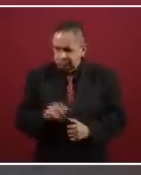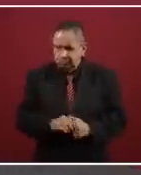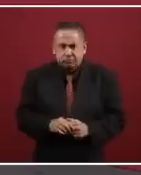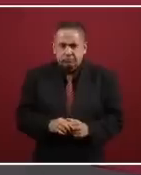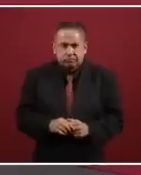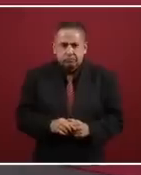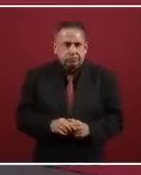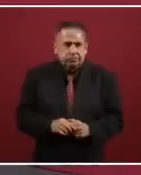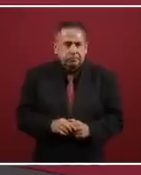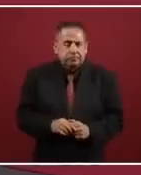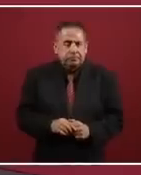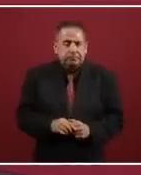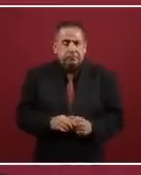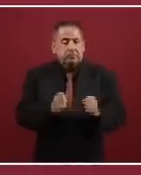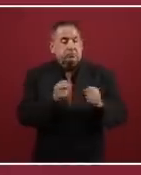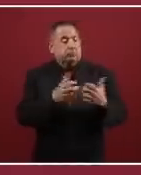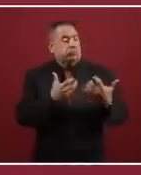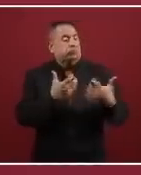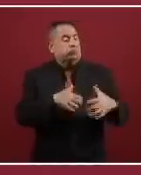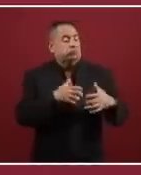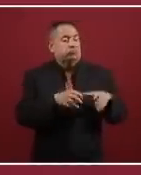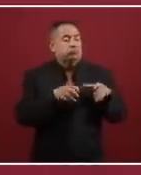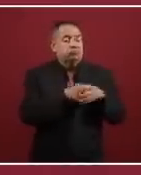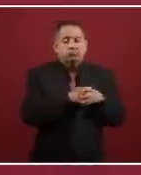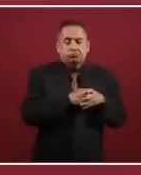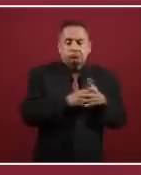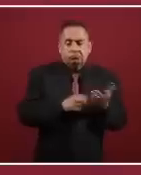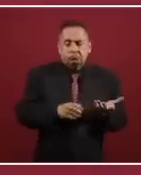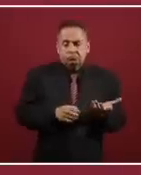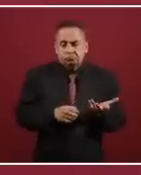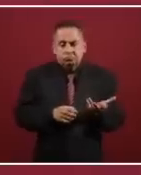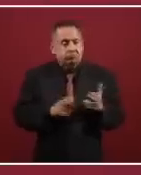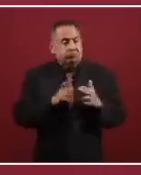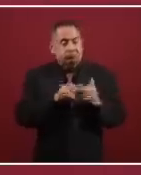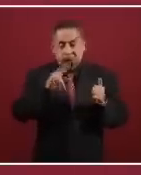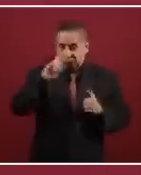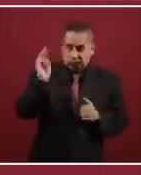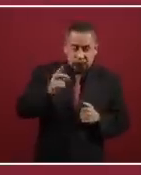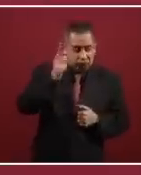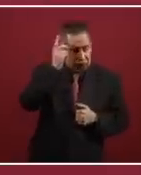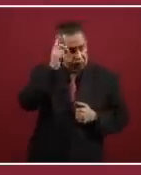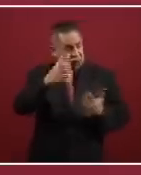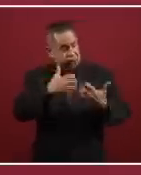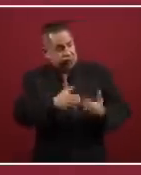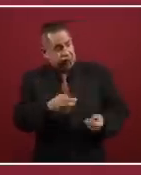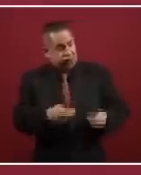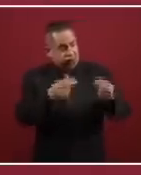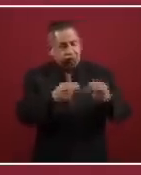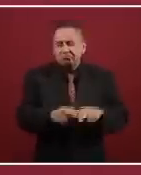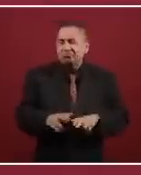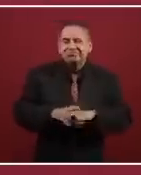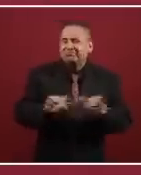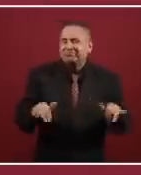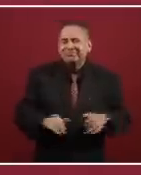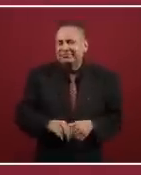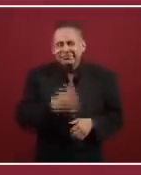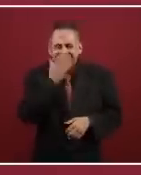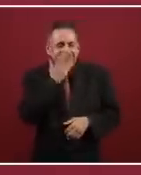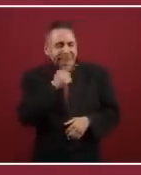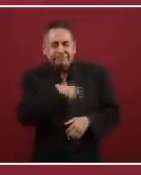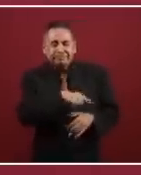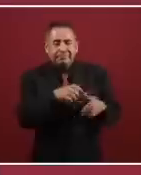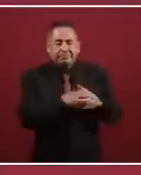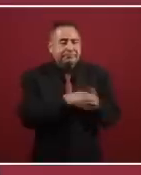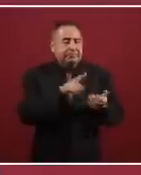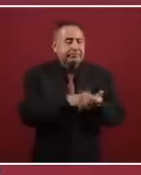Muchos llamados empresarios ni siquiera eran empresarios, siguen sin ser empresarios,